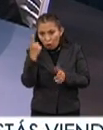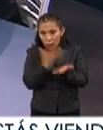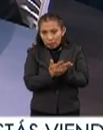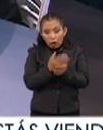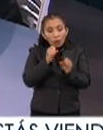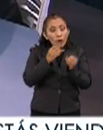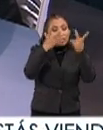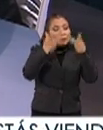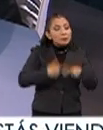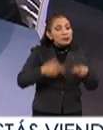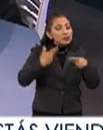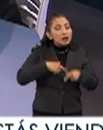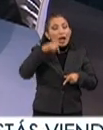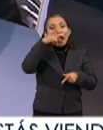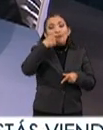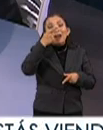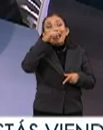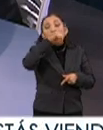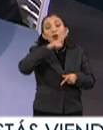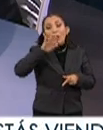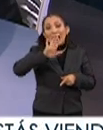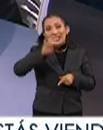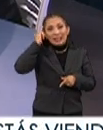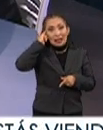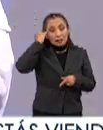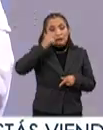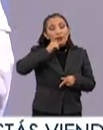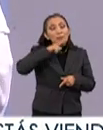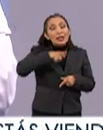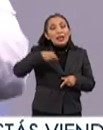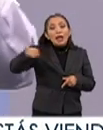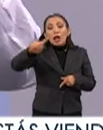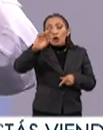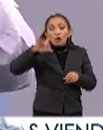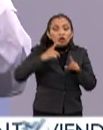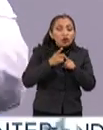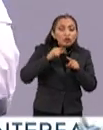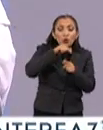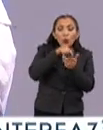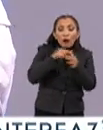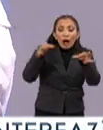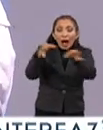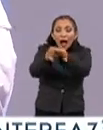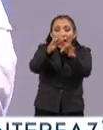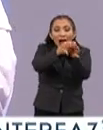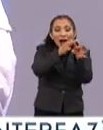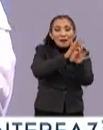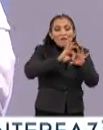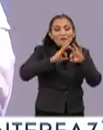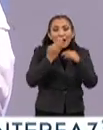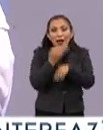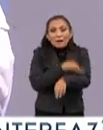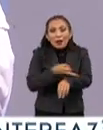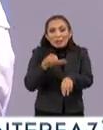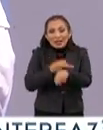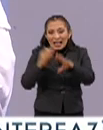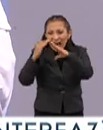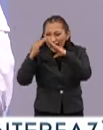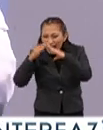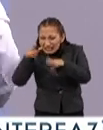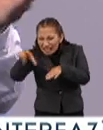los individuos que declaran hablar una lengua, sino a las unidades familiares, a las viviendas